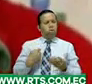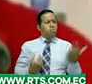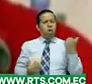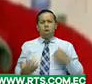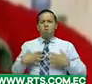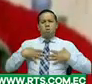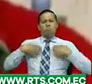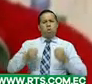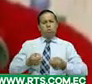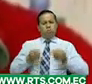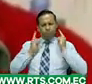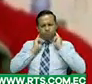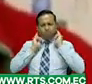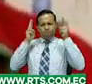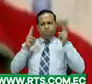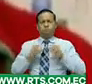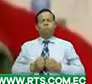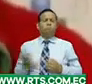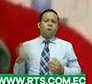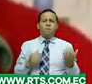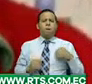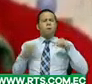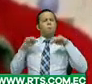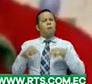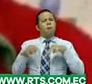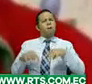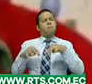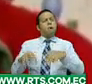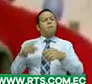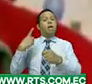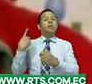territorios y caminaremos a la ciudad de Quito en marcha